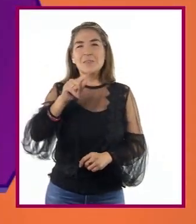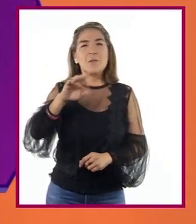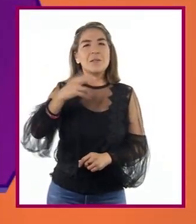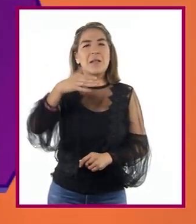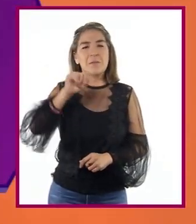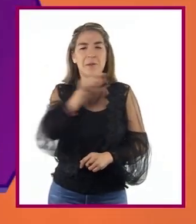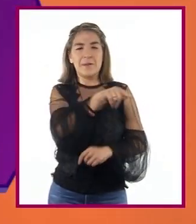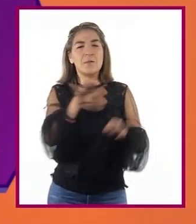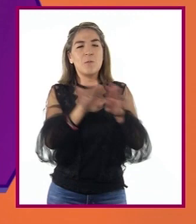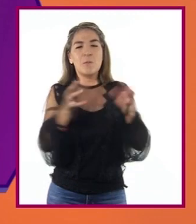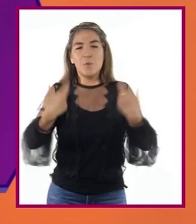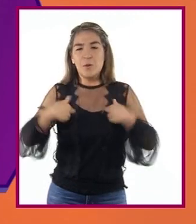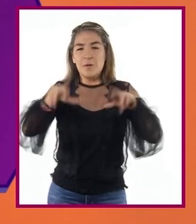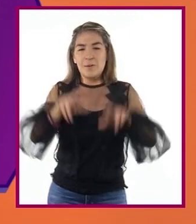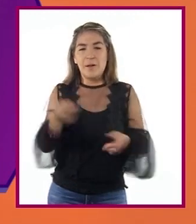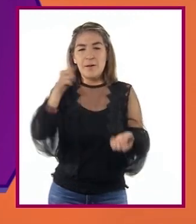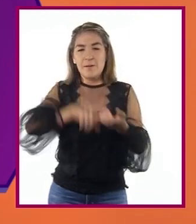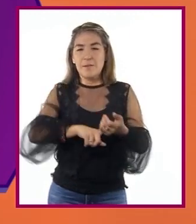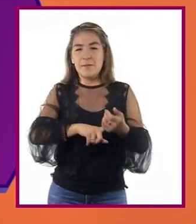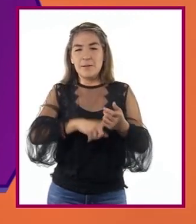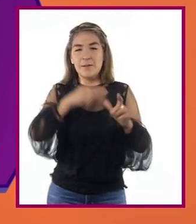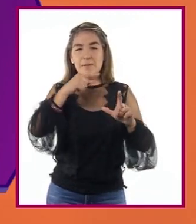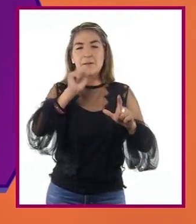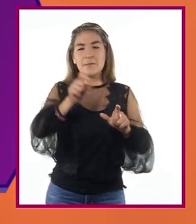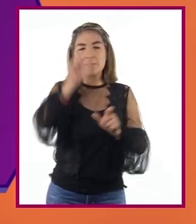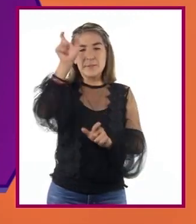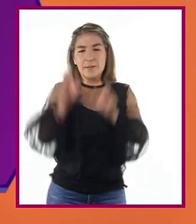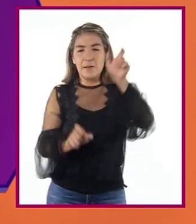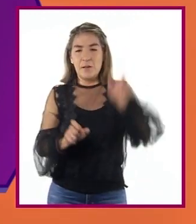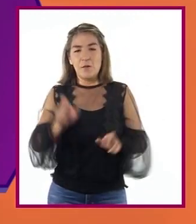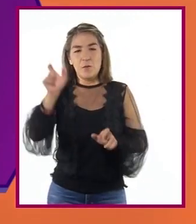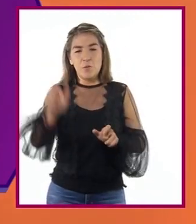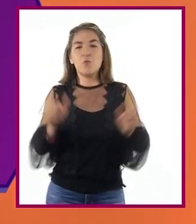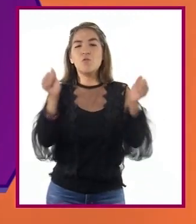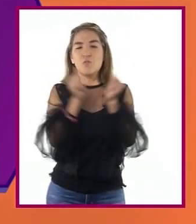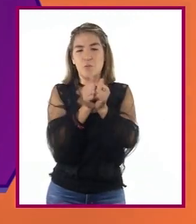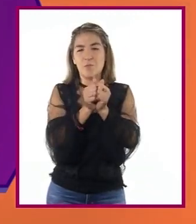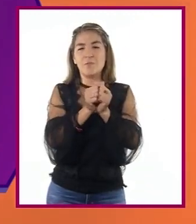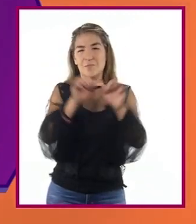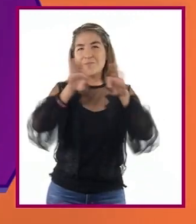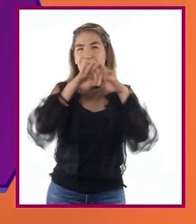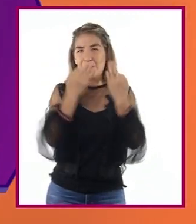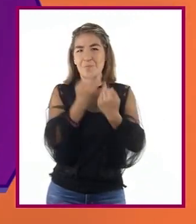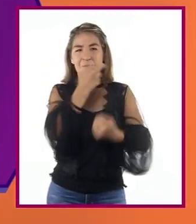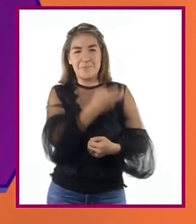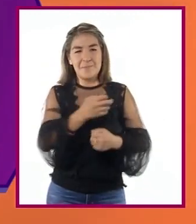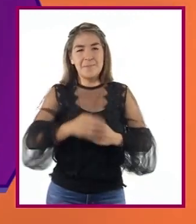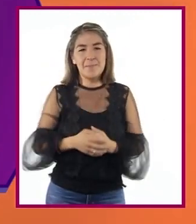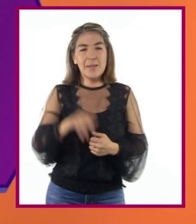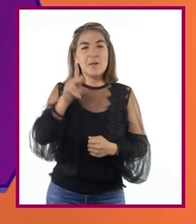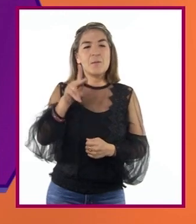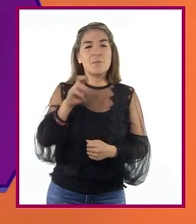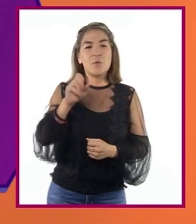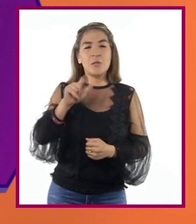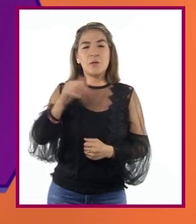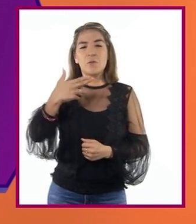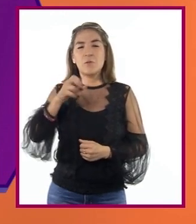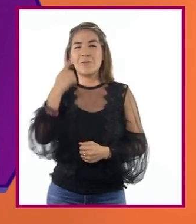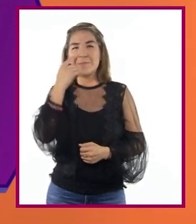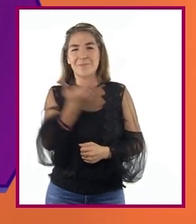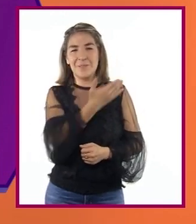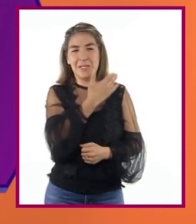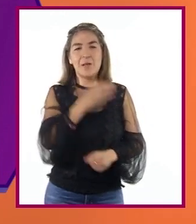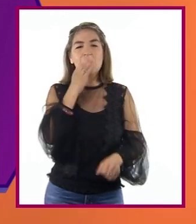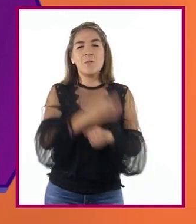una representación gráfica de una variable en forma de barras. Y un polígono de frecuencias, como se acaba